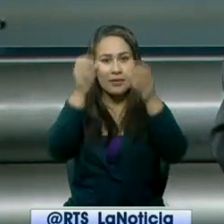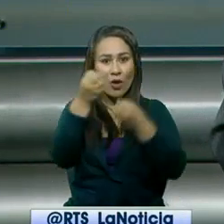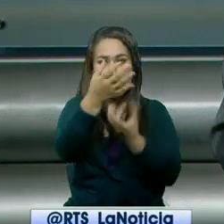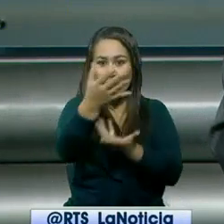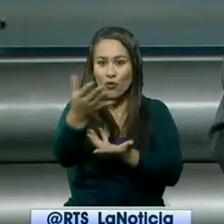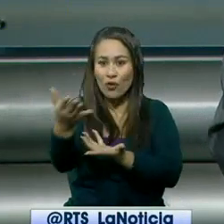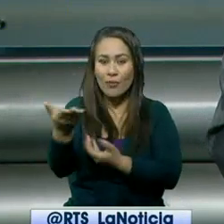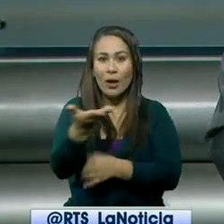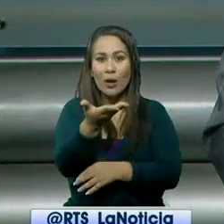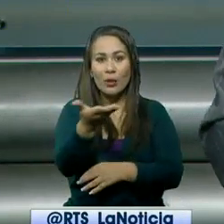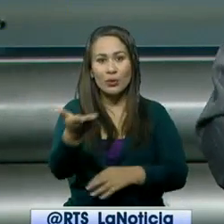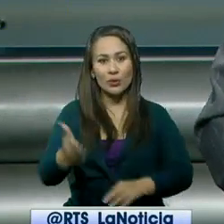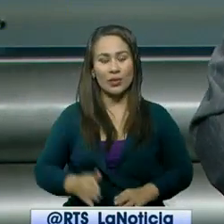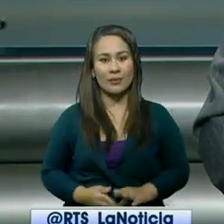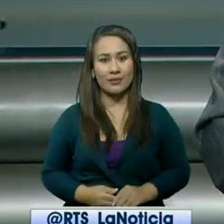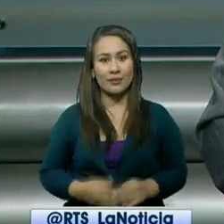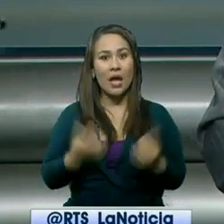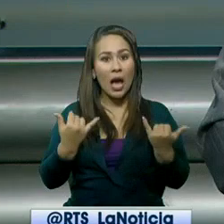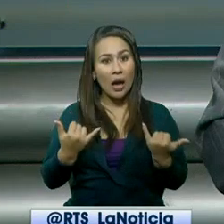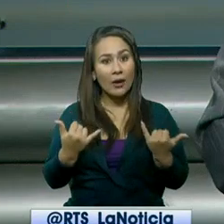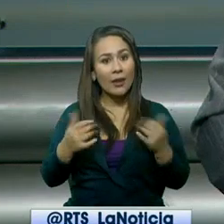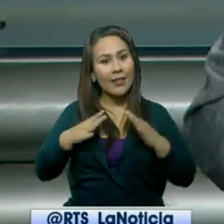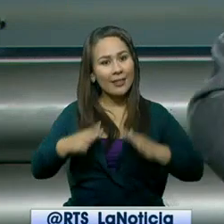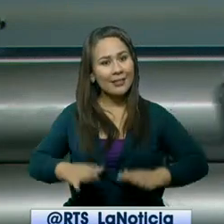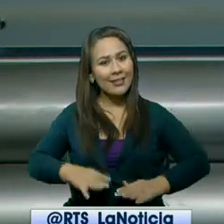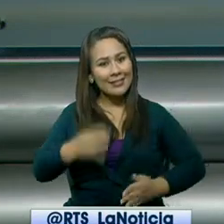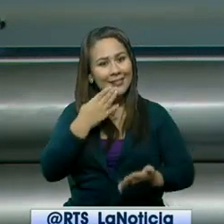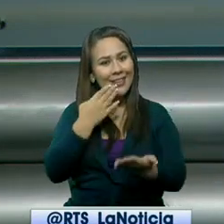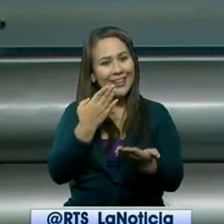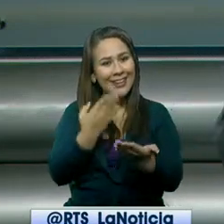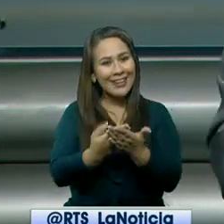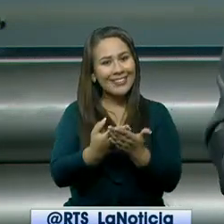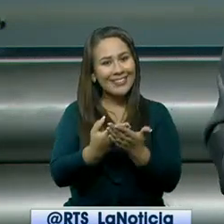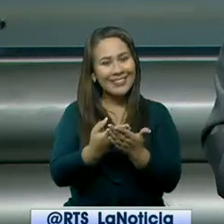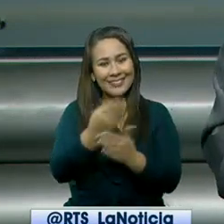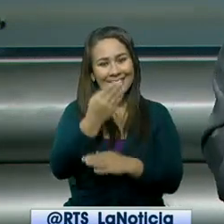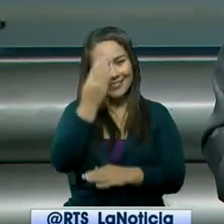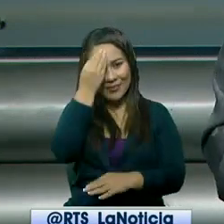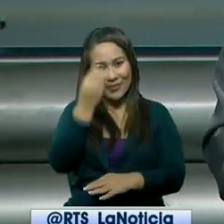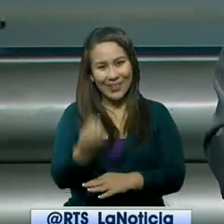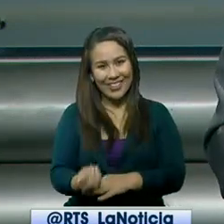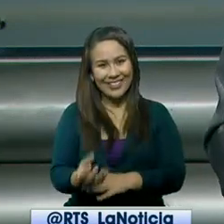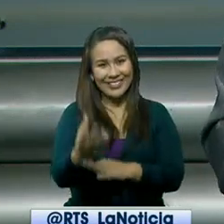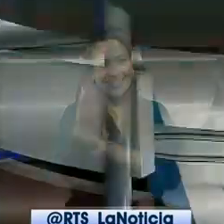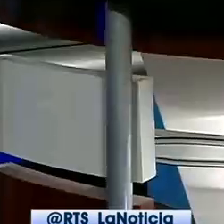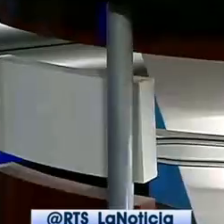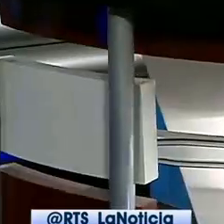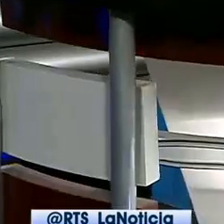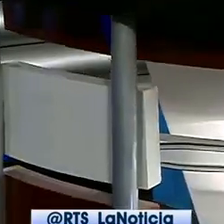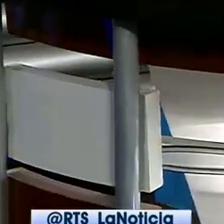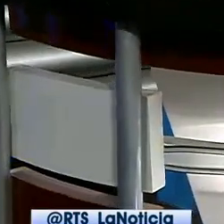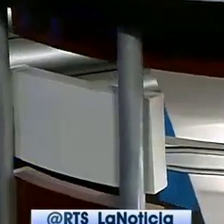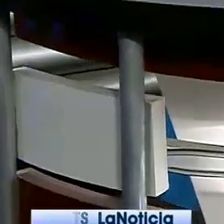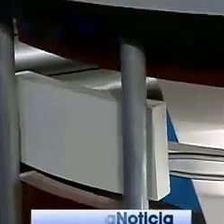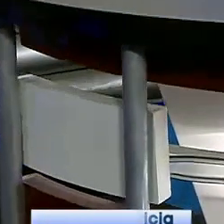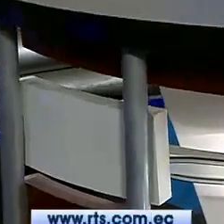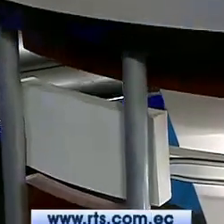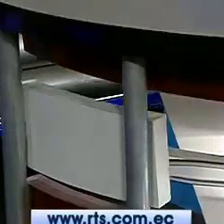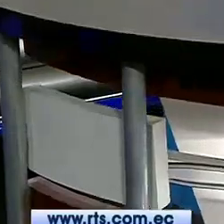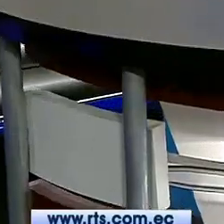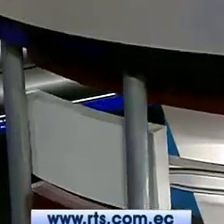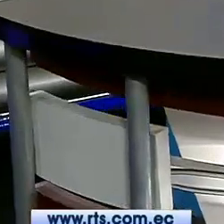para mantenerlos informados. Hasta tanto, muchas gracias por la compañía. Descansen. Buenos días. La noticia